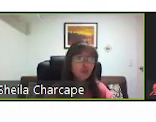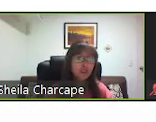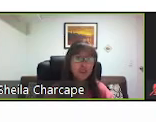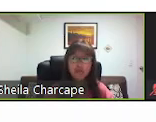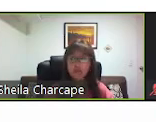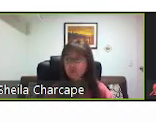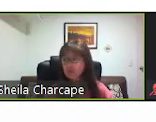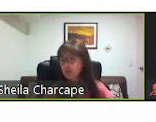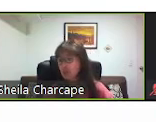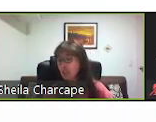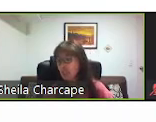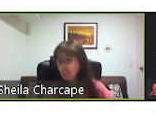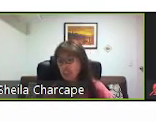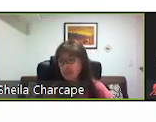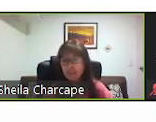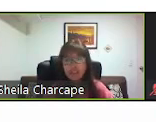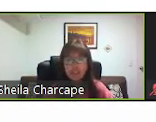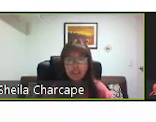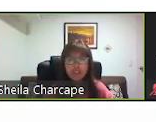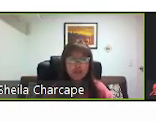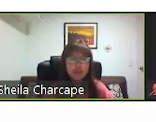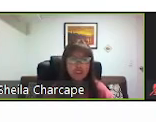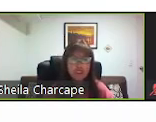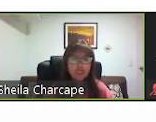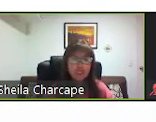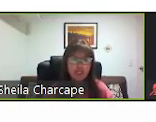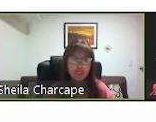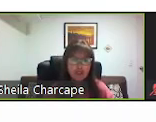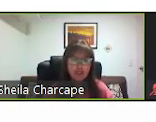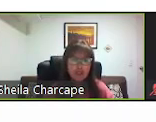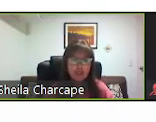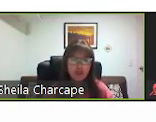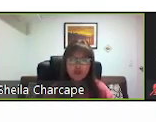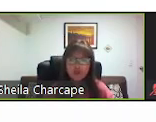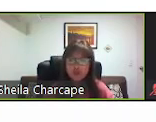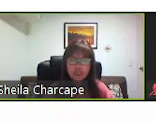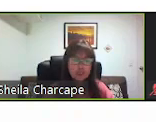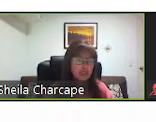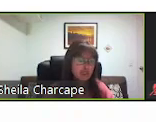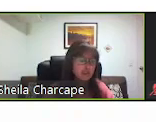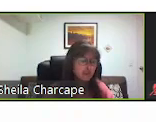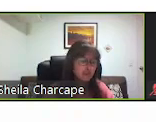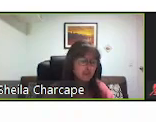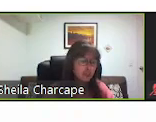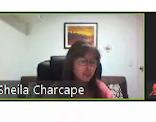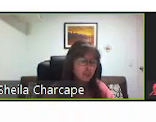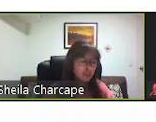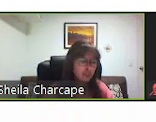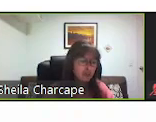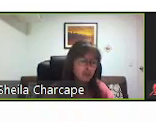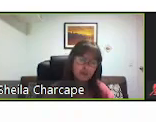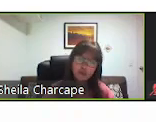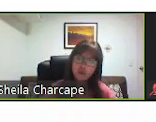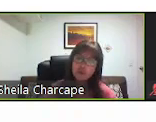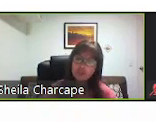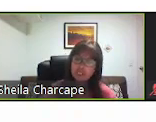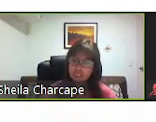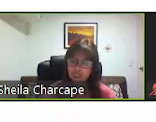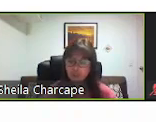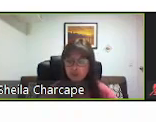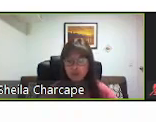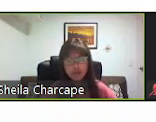algunos muy intrépidos, muy, no sé, otros más intrépidos que otros